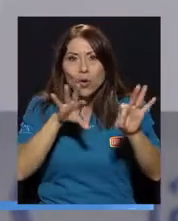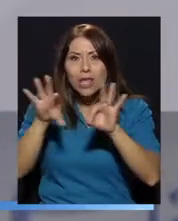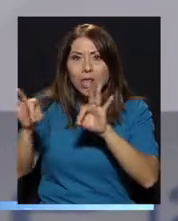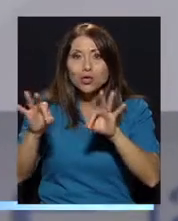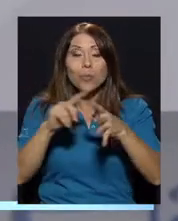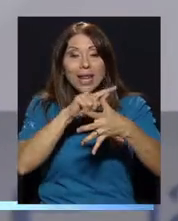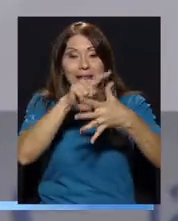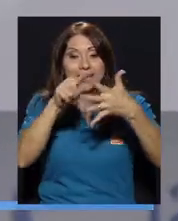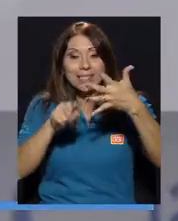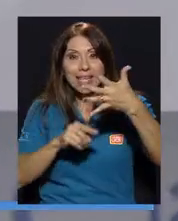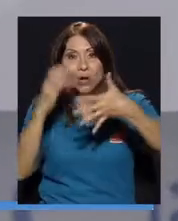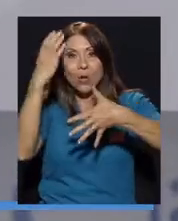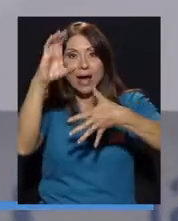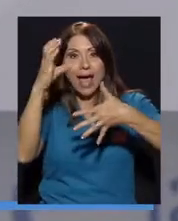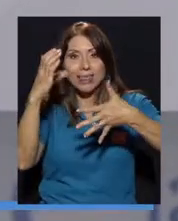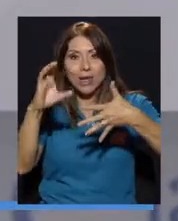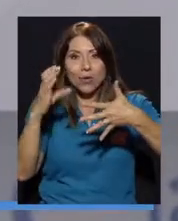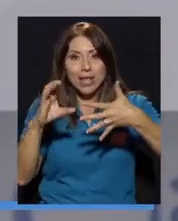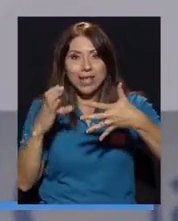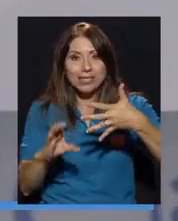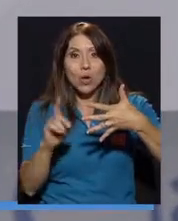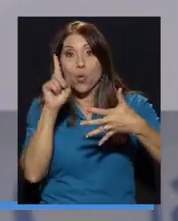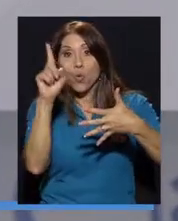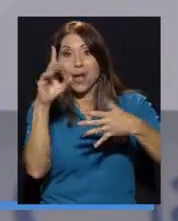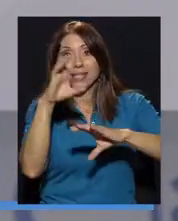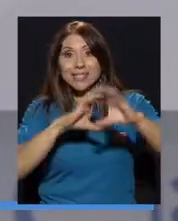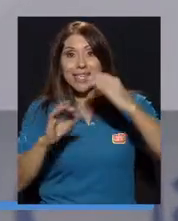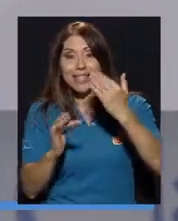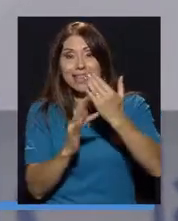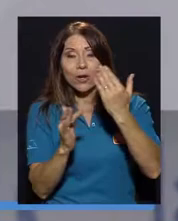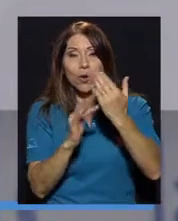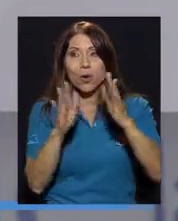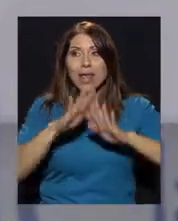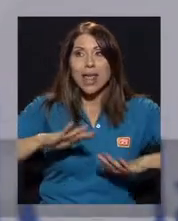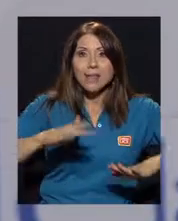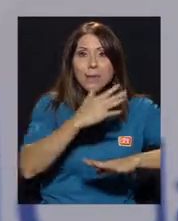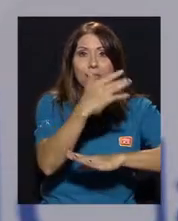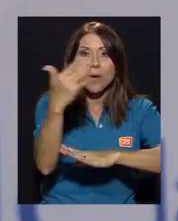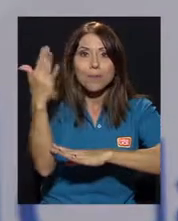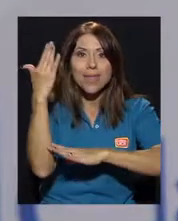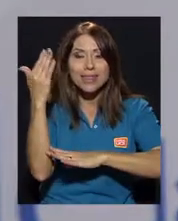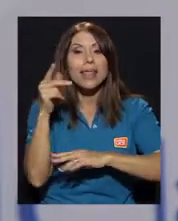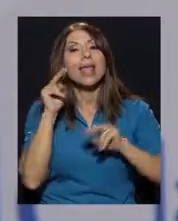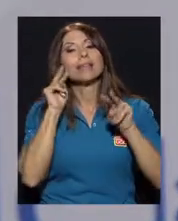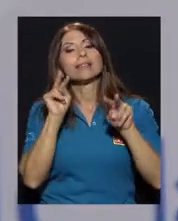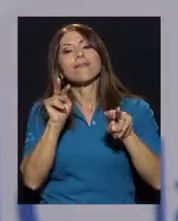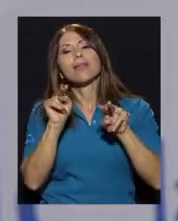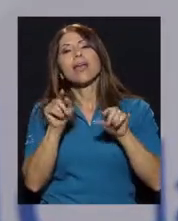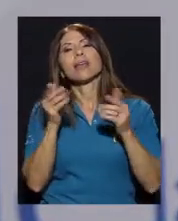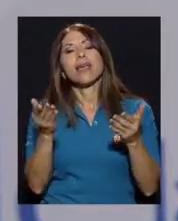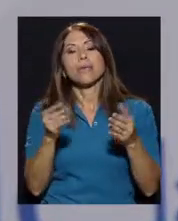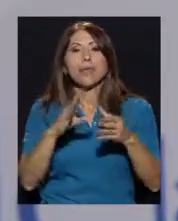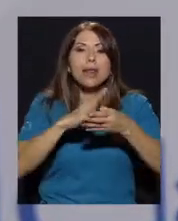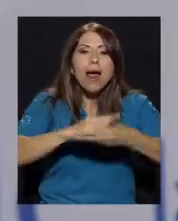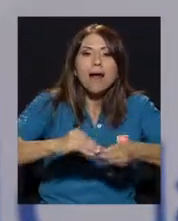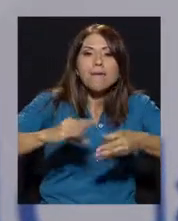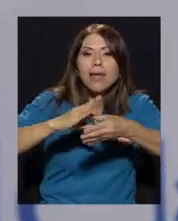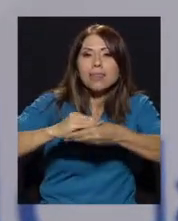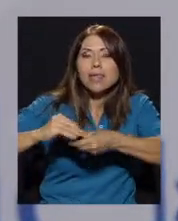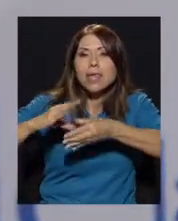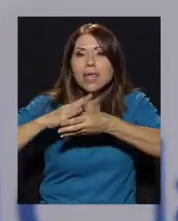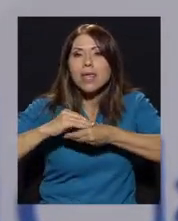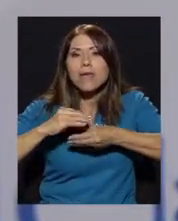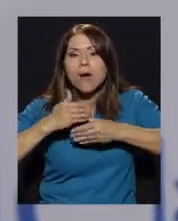una de ellas era ciencia y tecnología y medio ambiente a la narrativa que también estuviera bien construido el tema